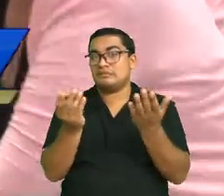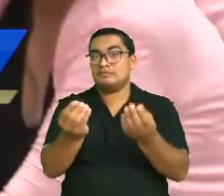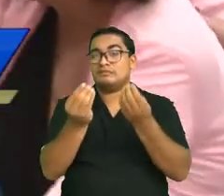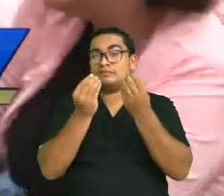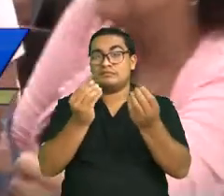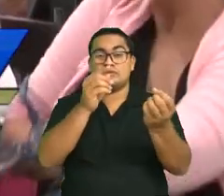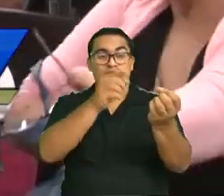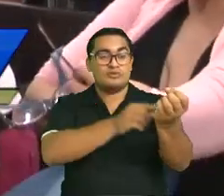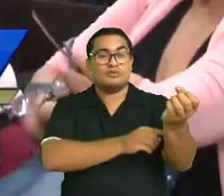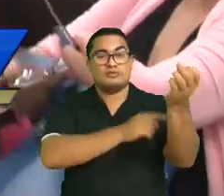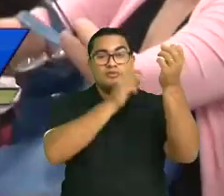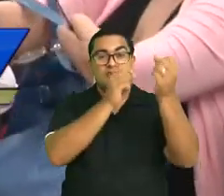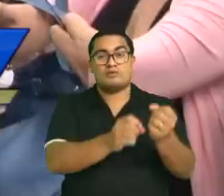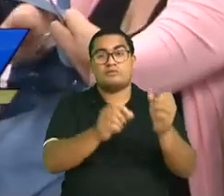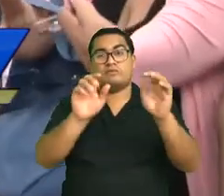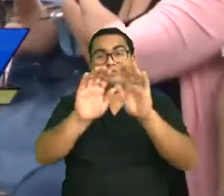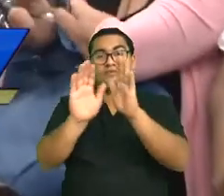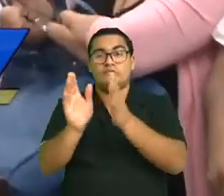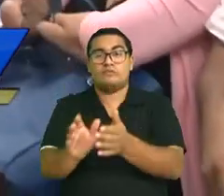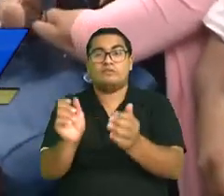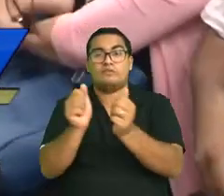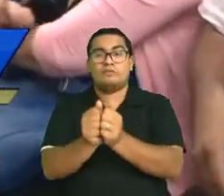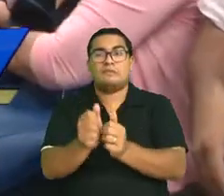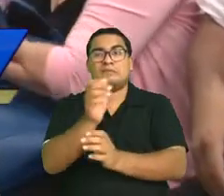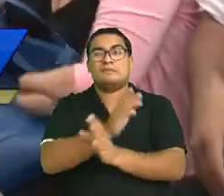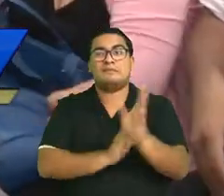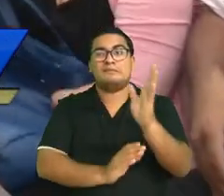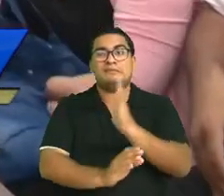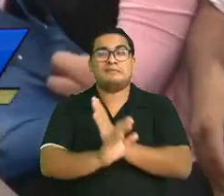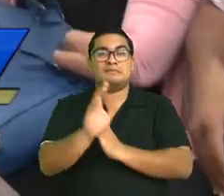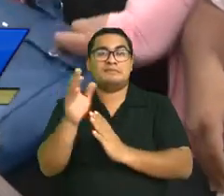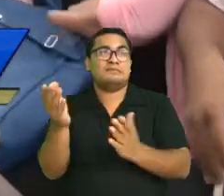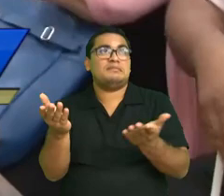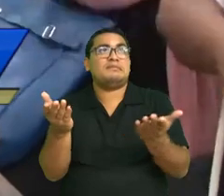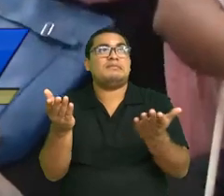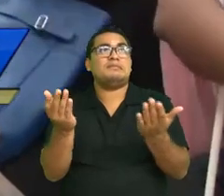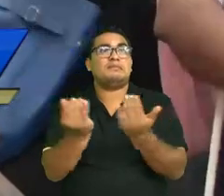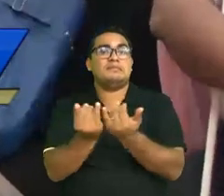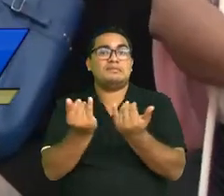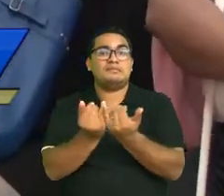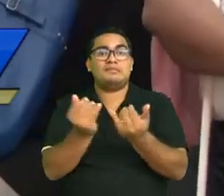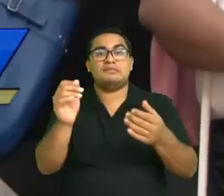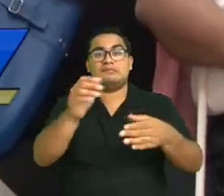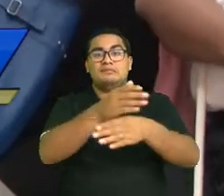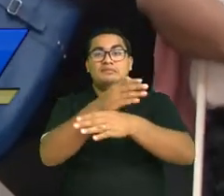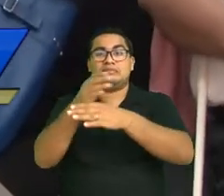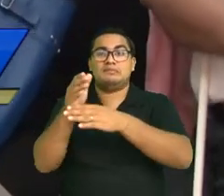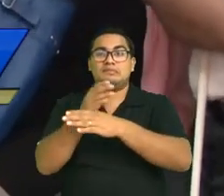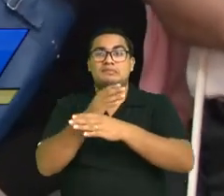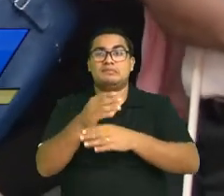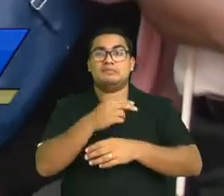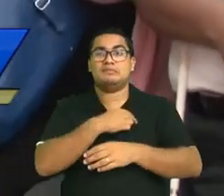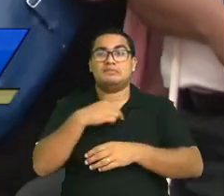muchos hermanos con discapacidad visual u otro tipo de discapacidades que están